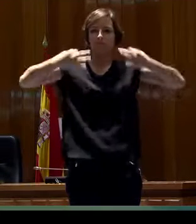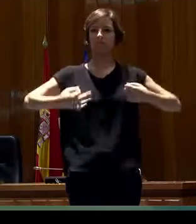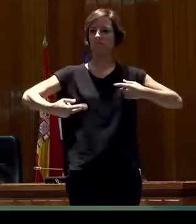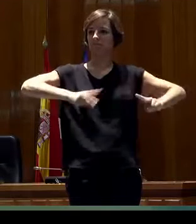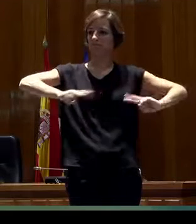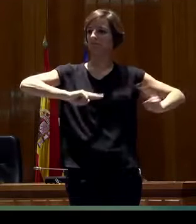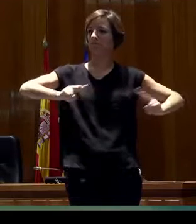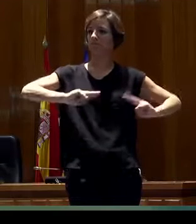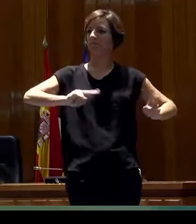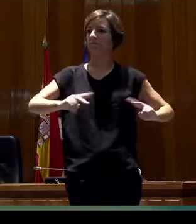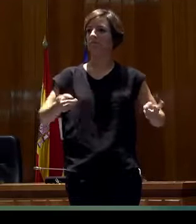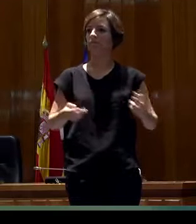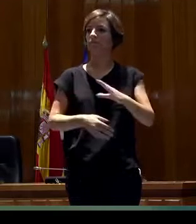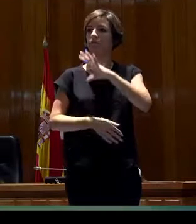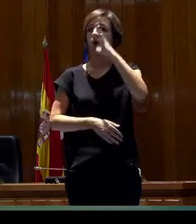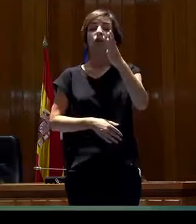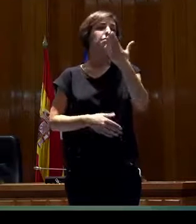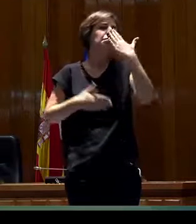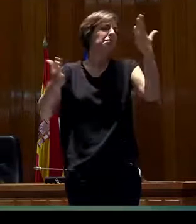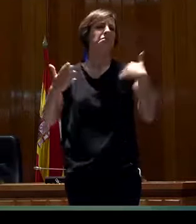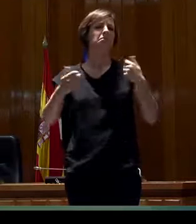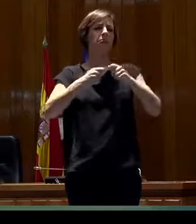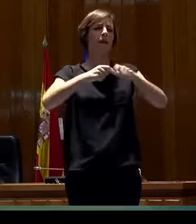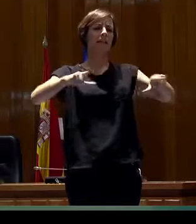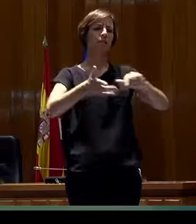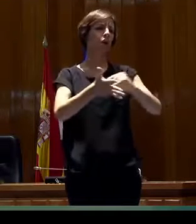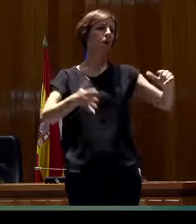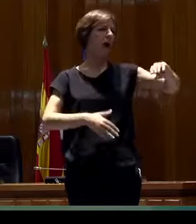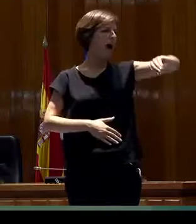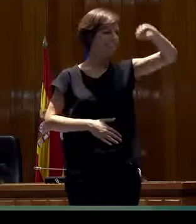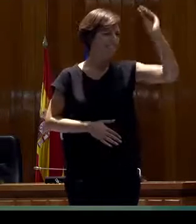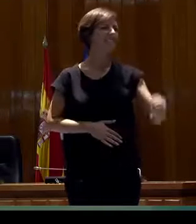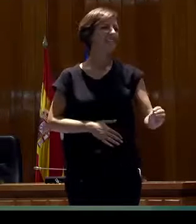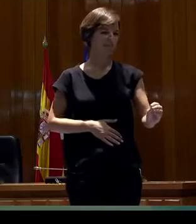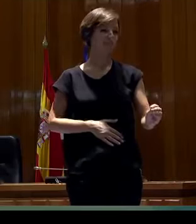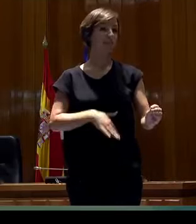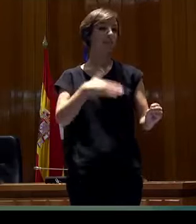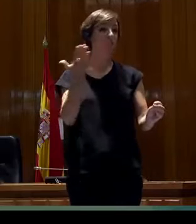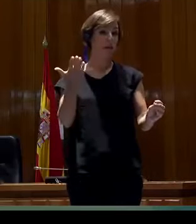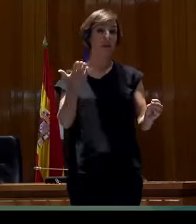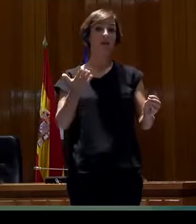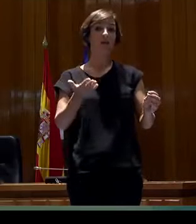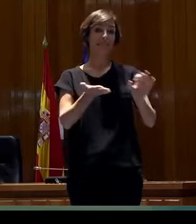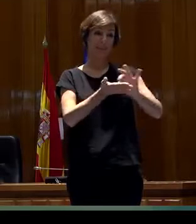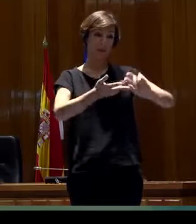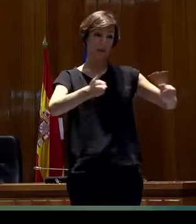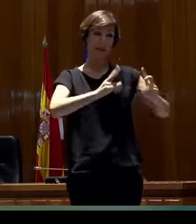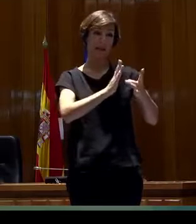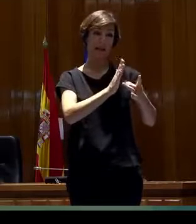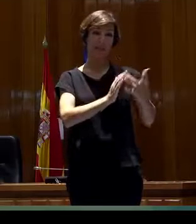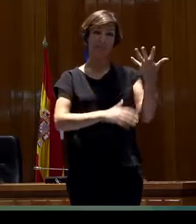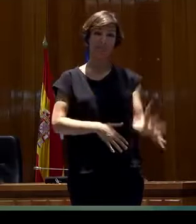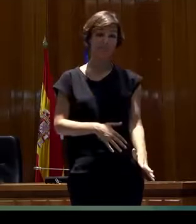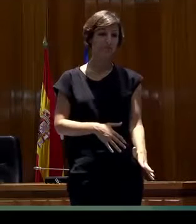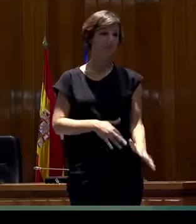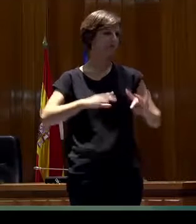interpretación como tal. Porque de nada nos sirve tener una plataforma tecnológica muy buena si la calidad del servicio de interpretación es mala